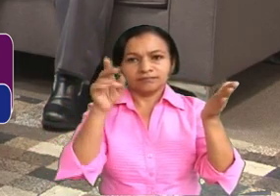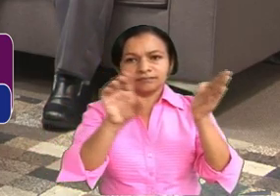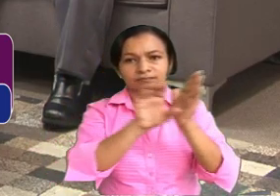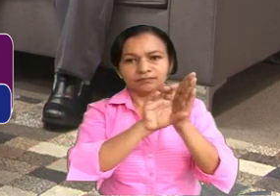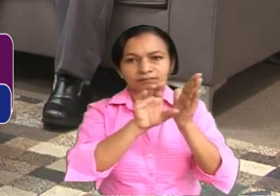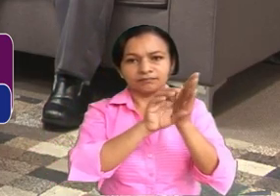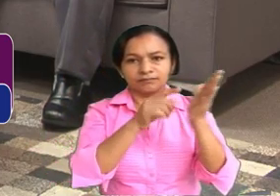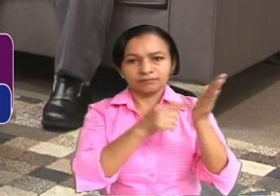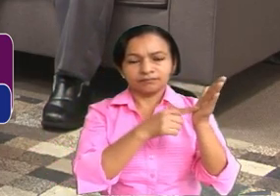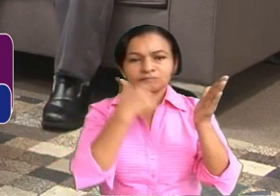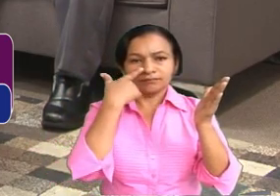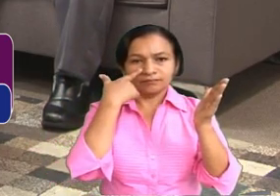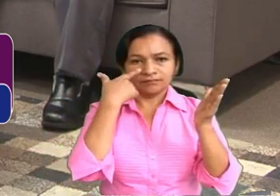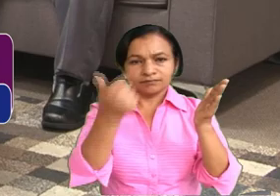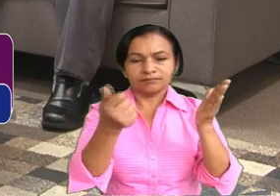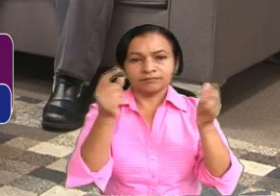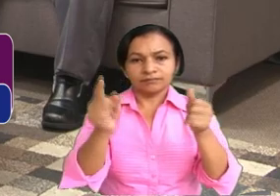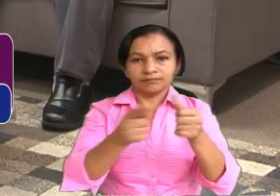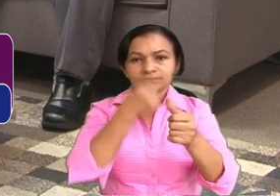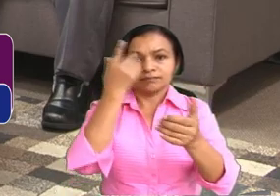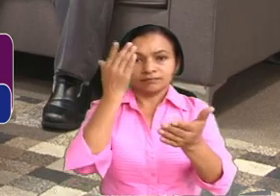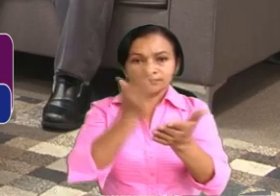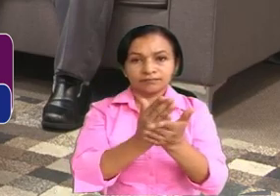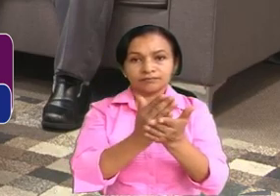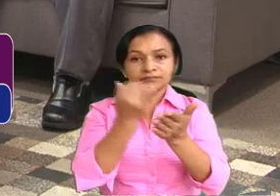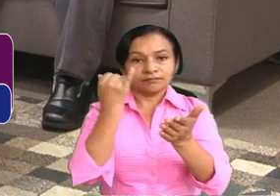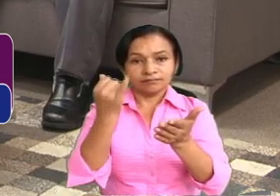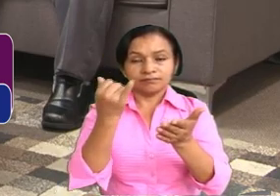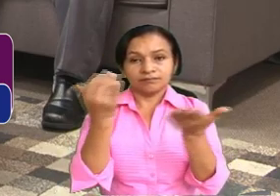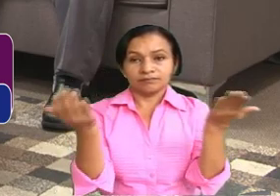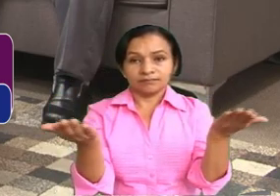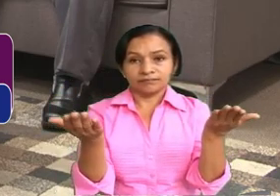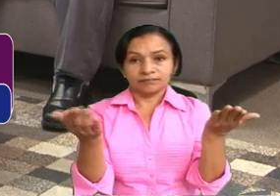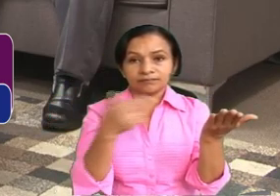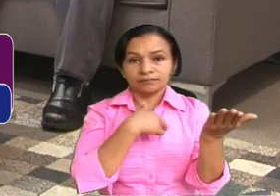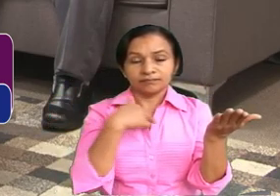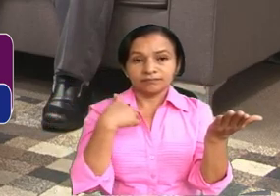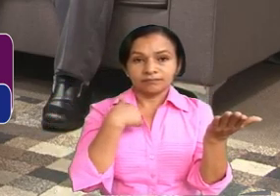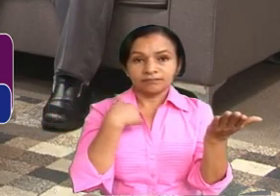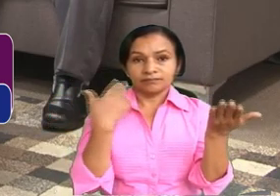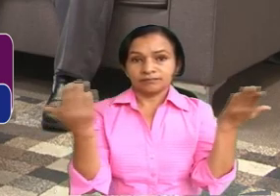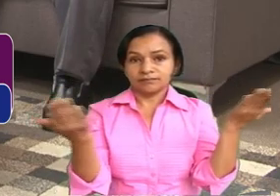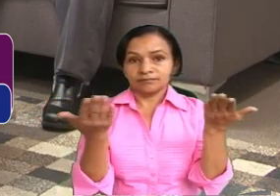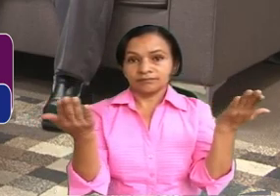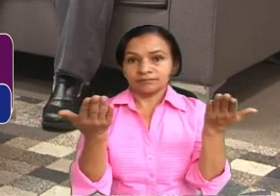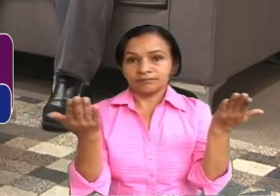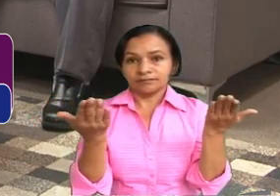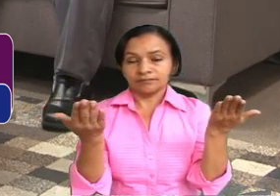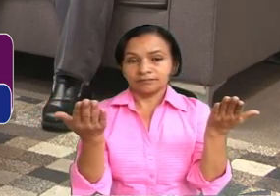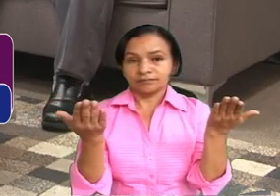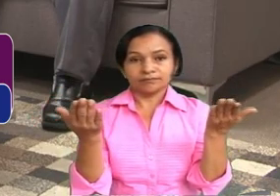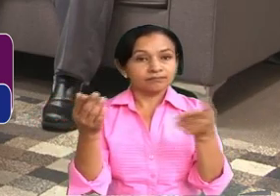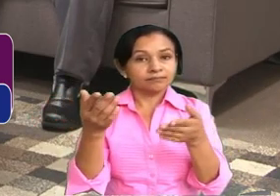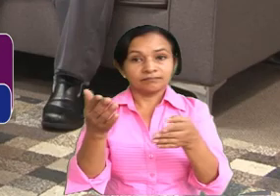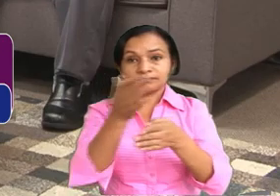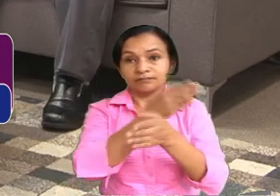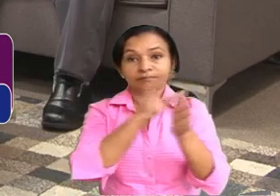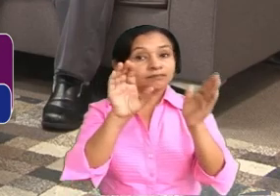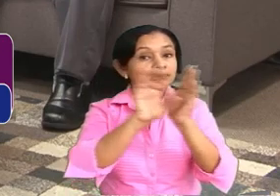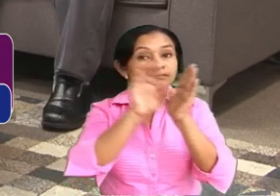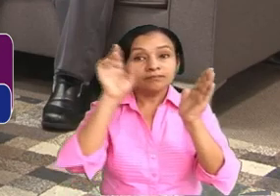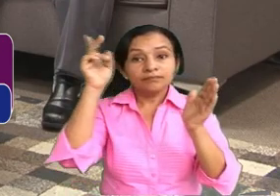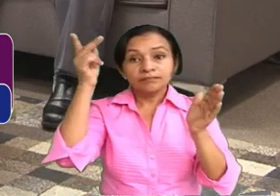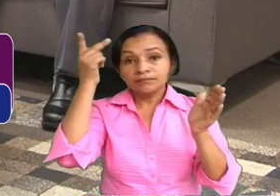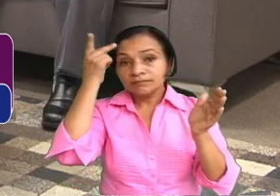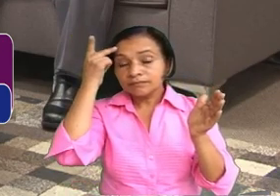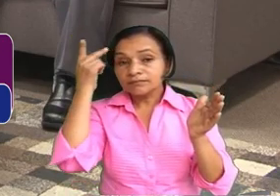que era reconocido por primera vez que sí estaba. Entonces, ¿cómo se discriminaba desde ahí? Que no estaba en la Constitución